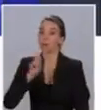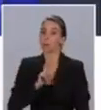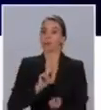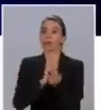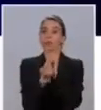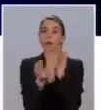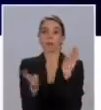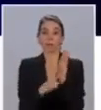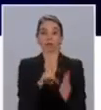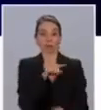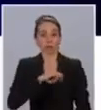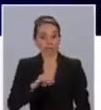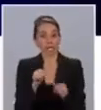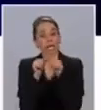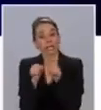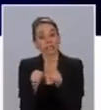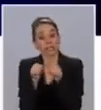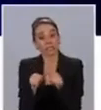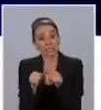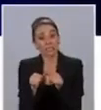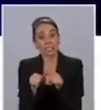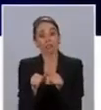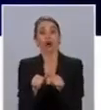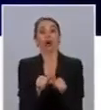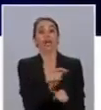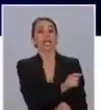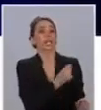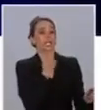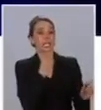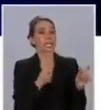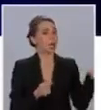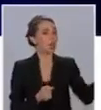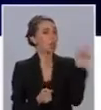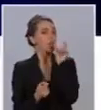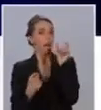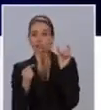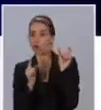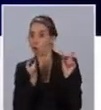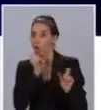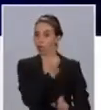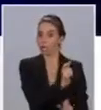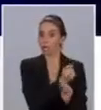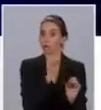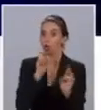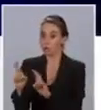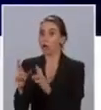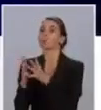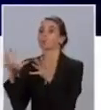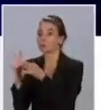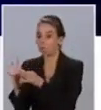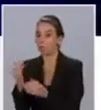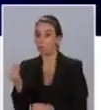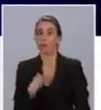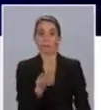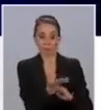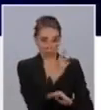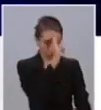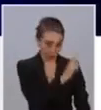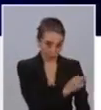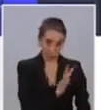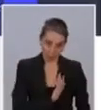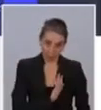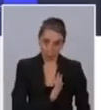Discúlpeme, Mónica, es que si usted sigue insistiendo en poner en nuestras bocas palabras que no hemos dicho, no le puedo responder. Muy bien, muchas gracias, le pediría candidato. Respeto y le